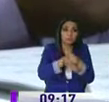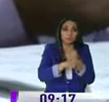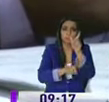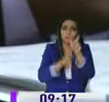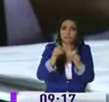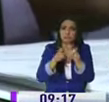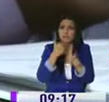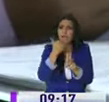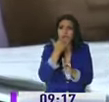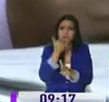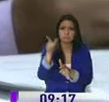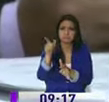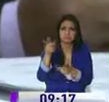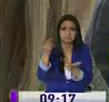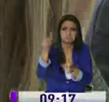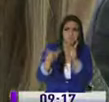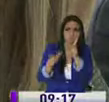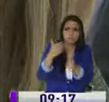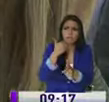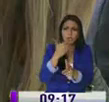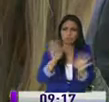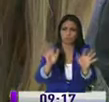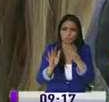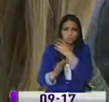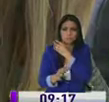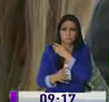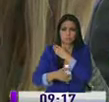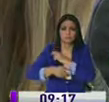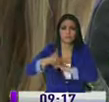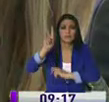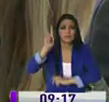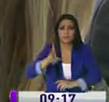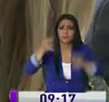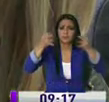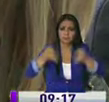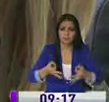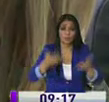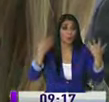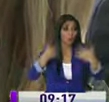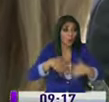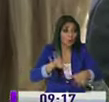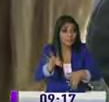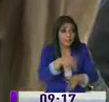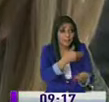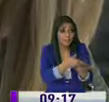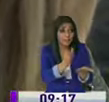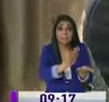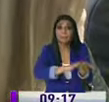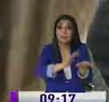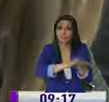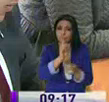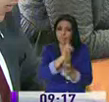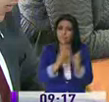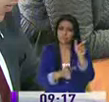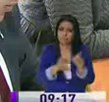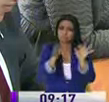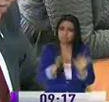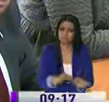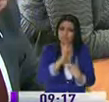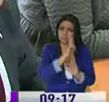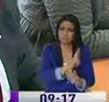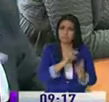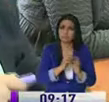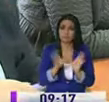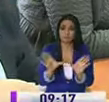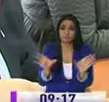personas que han cometido delitos comunes el tema es serio no admitía cualquiera sino acciones favorecen la comisión de